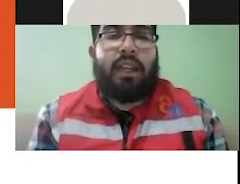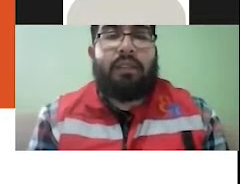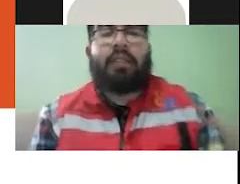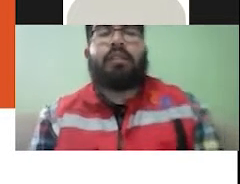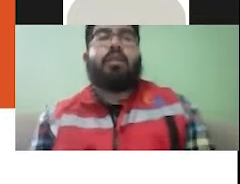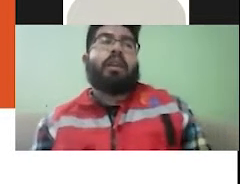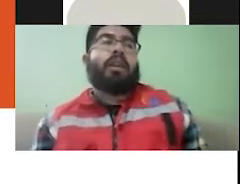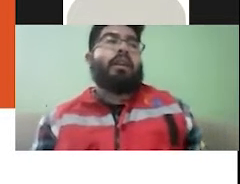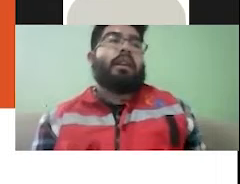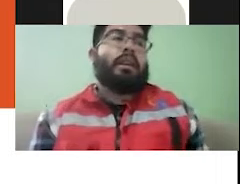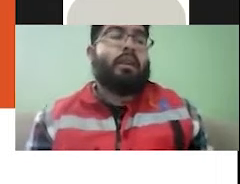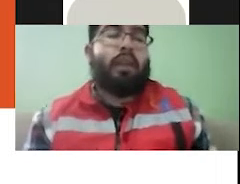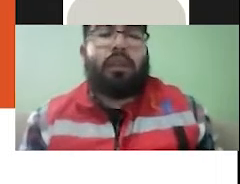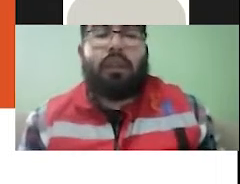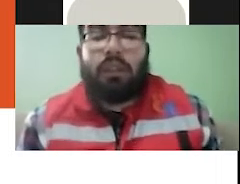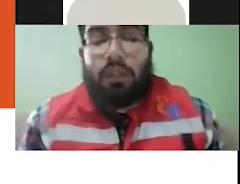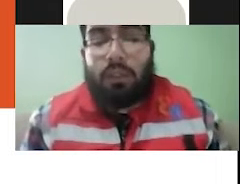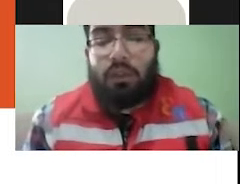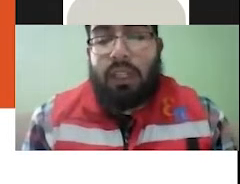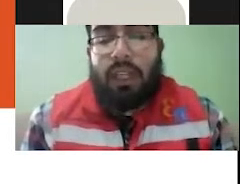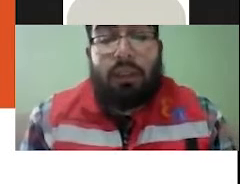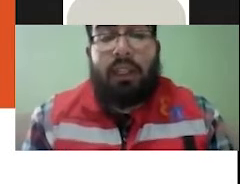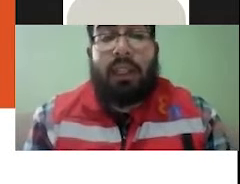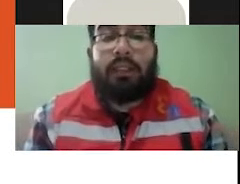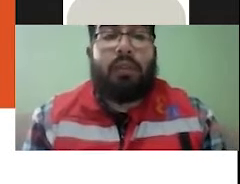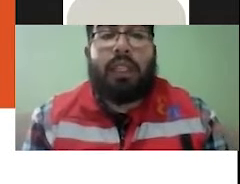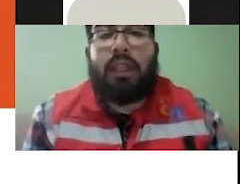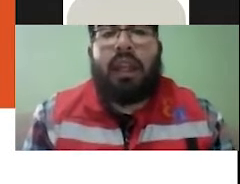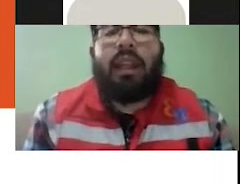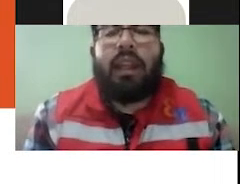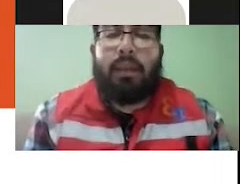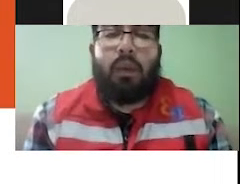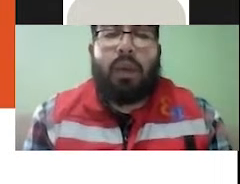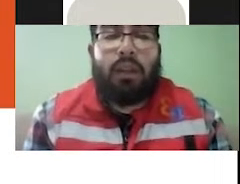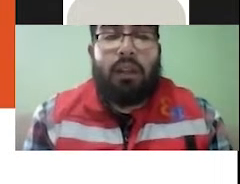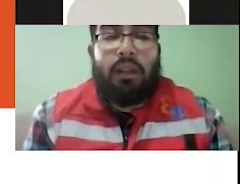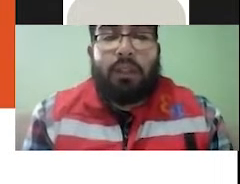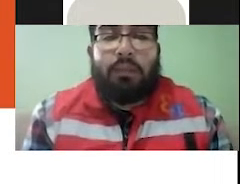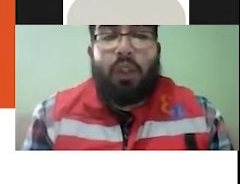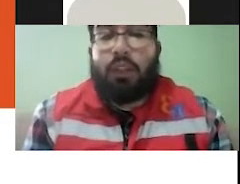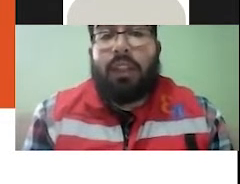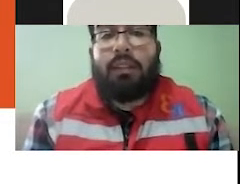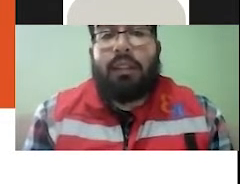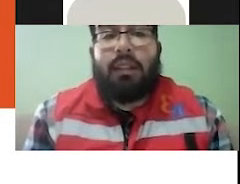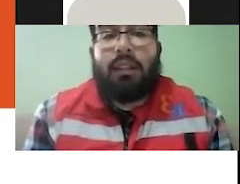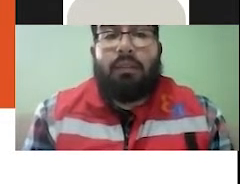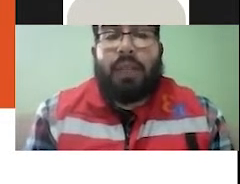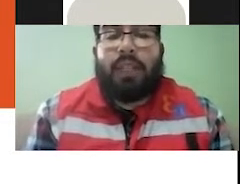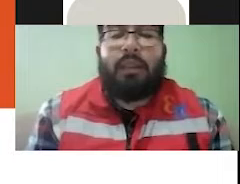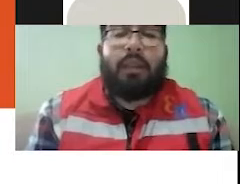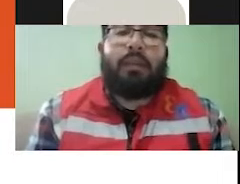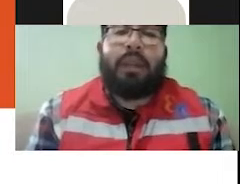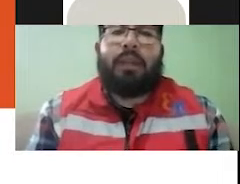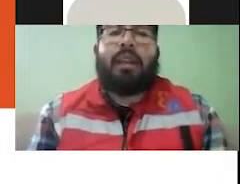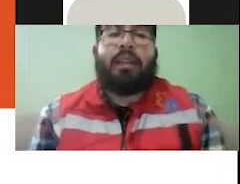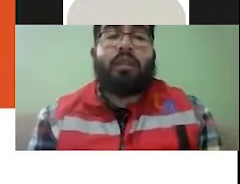el edificio o el lugar en donde nos encontremos no se le da otra indicación más que la de evacuar. No se dice